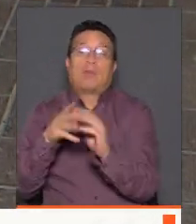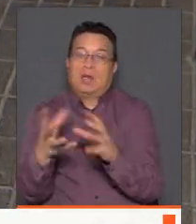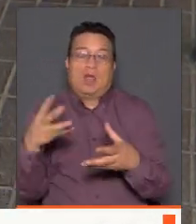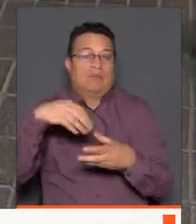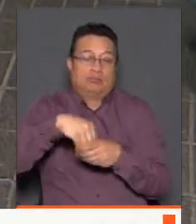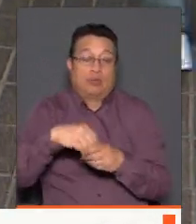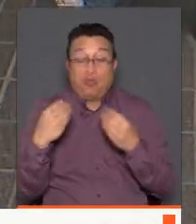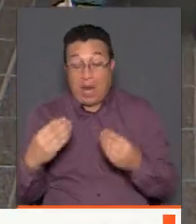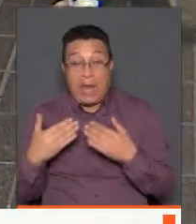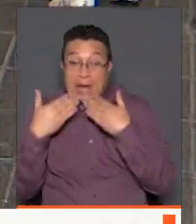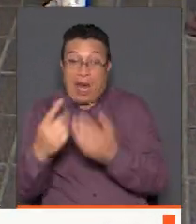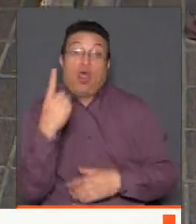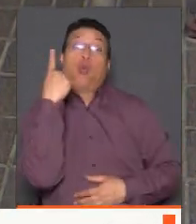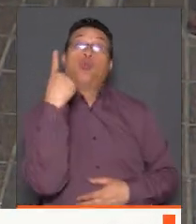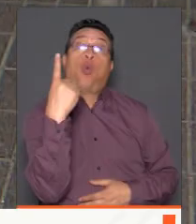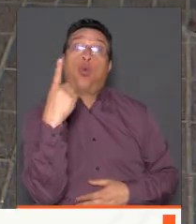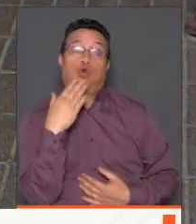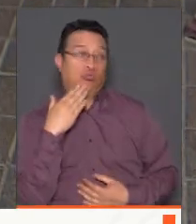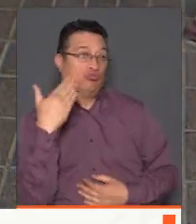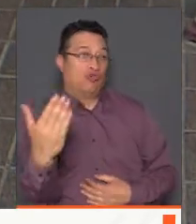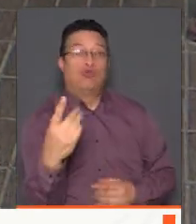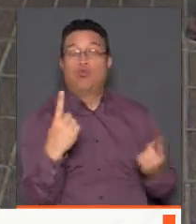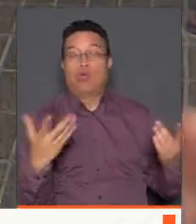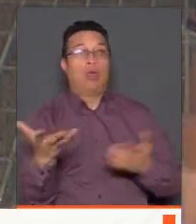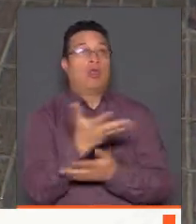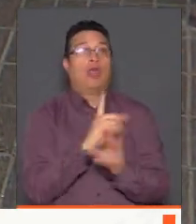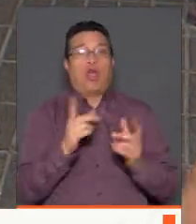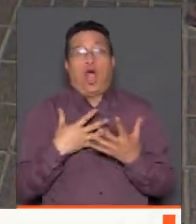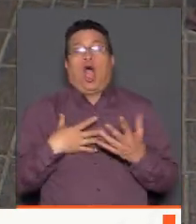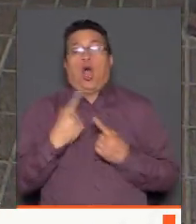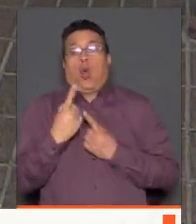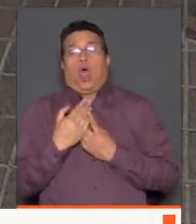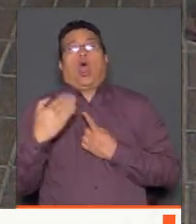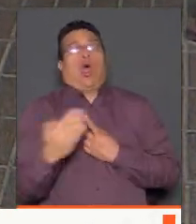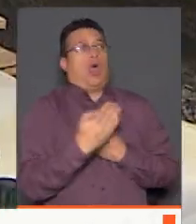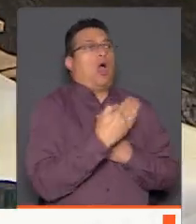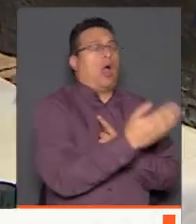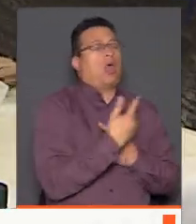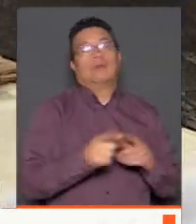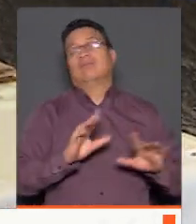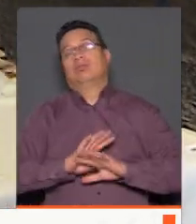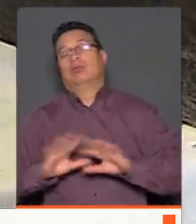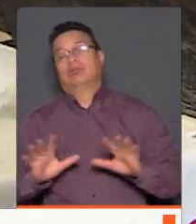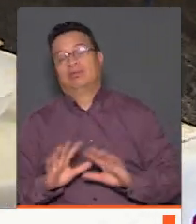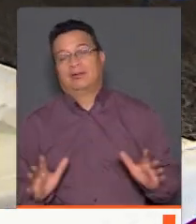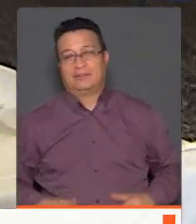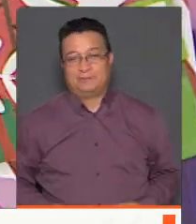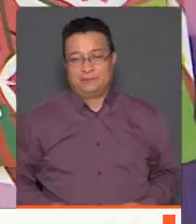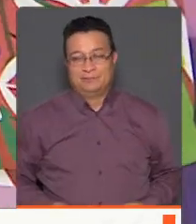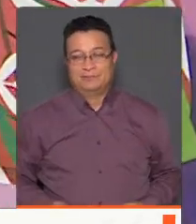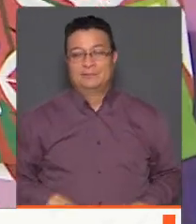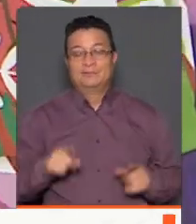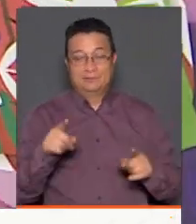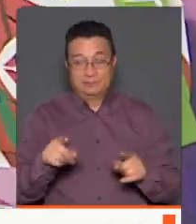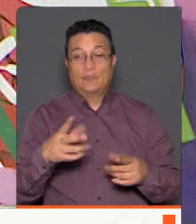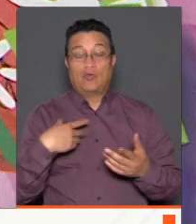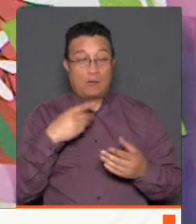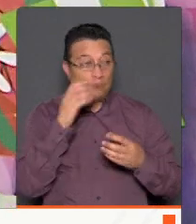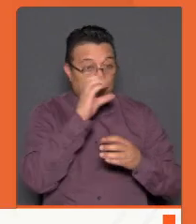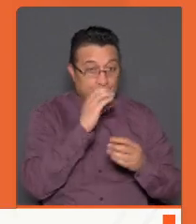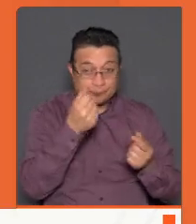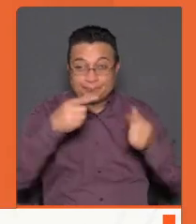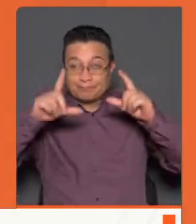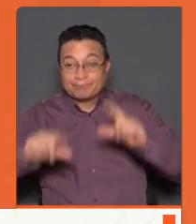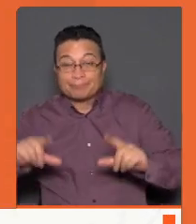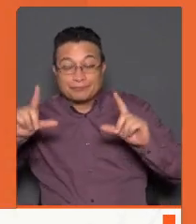buen regalo y no estamos todos los días comprando algo. Así y buscando ofertas. La última gran